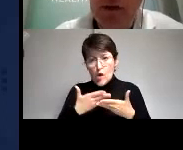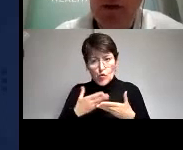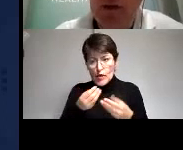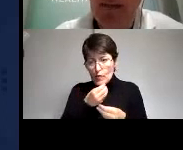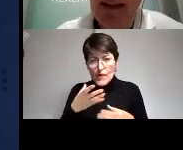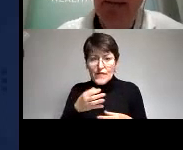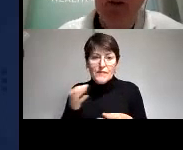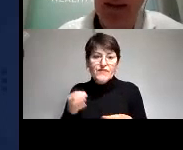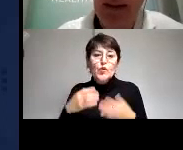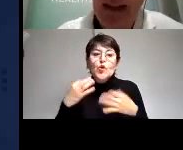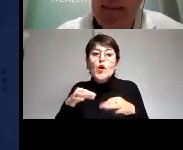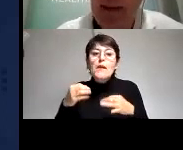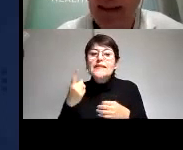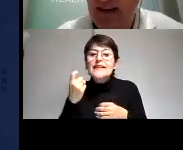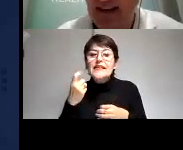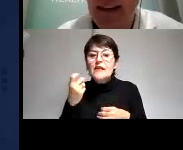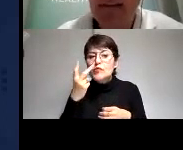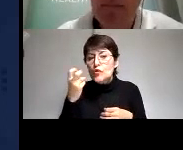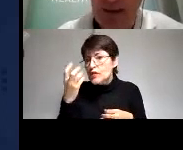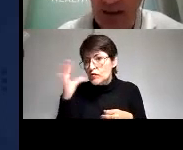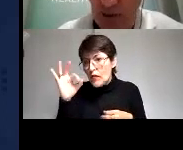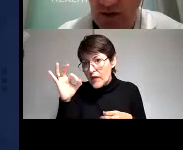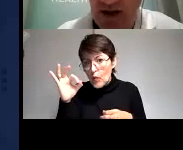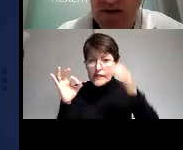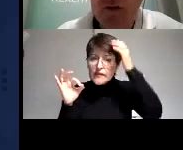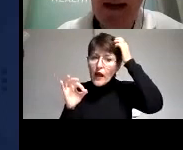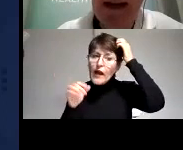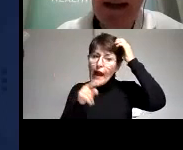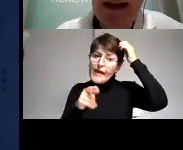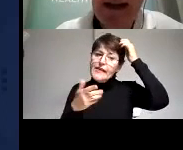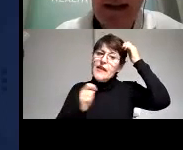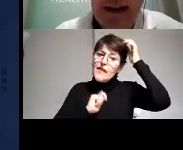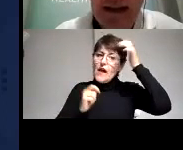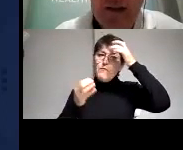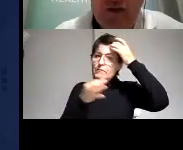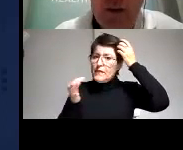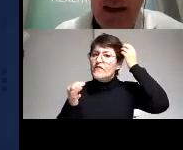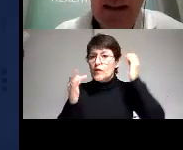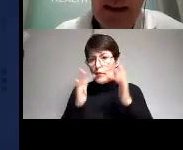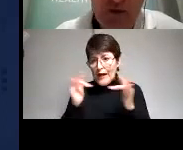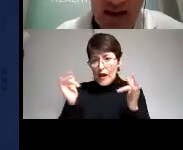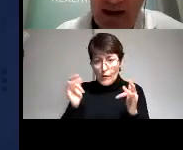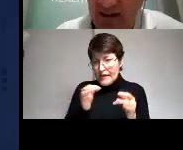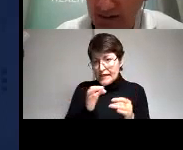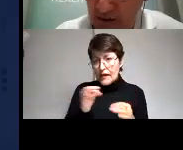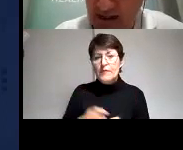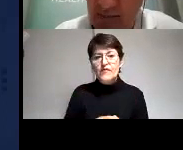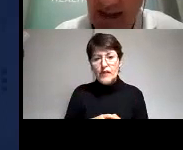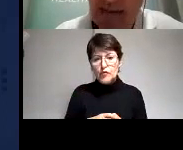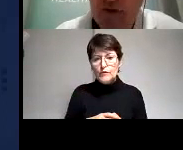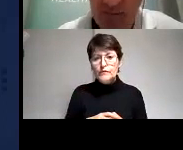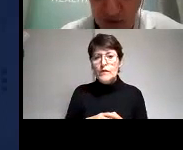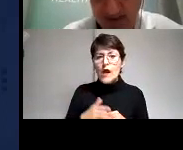necesitamos 250 miligramos de EPA y DHA para la protección cardiovascular, en Super Omega tenemos de EPA